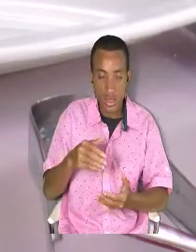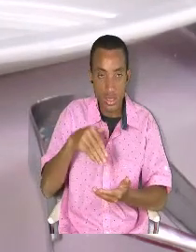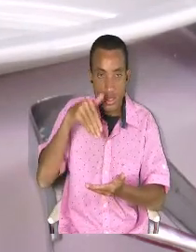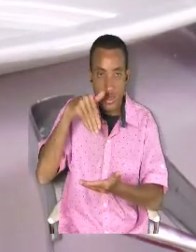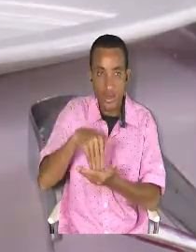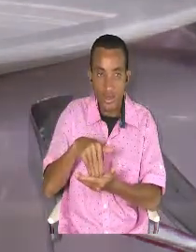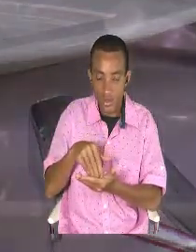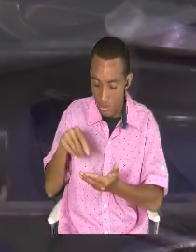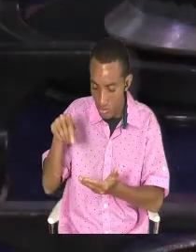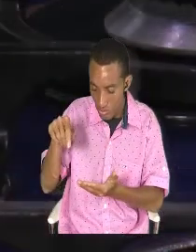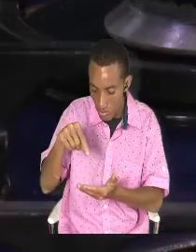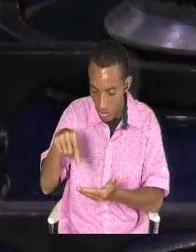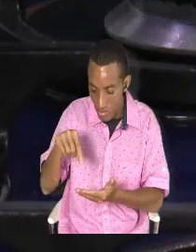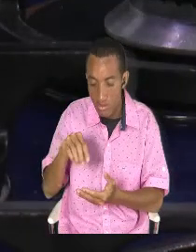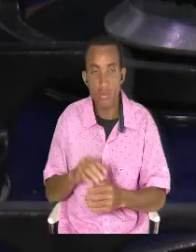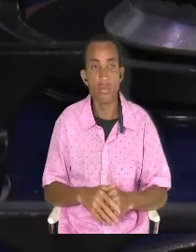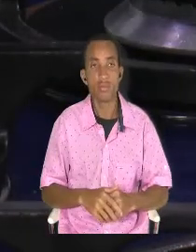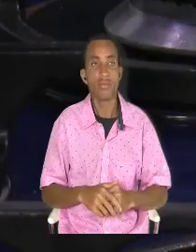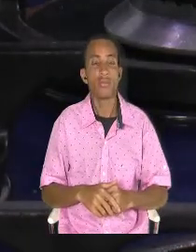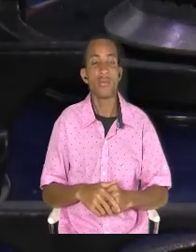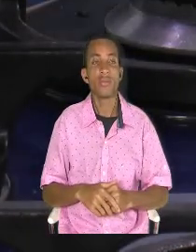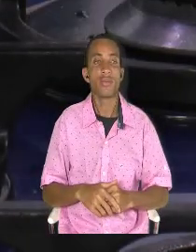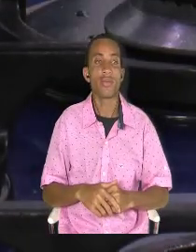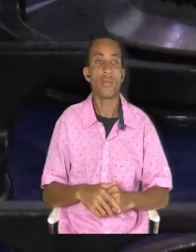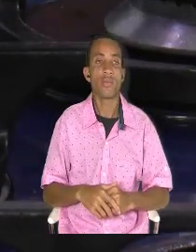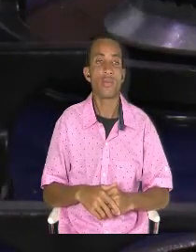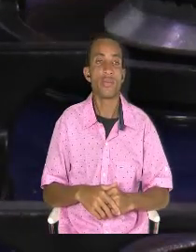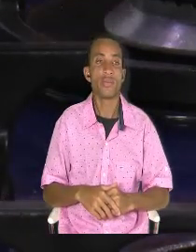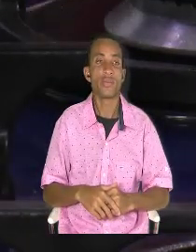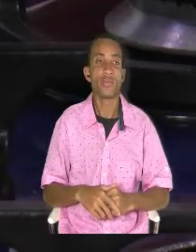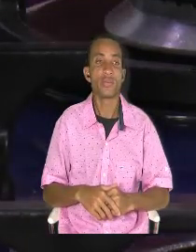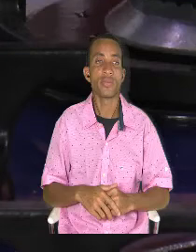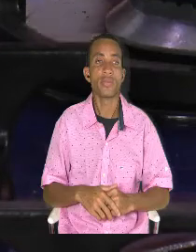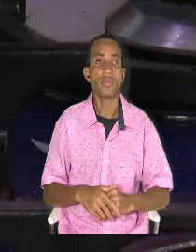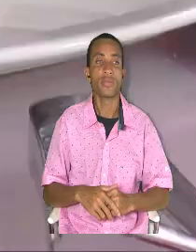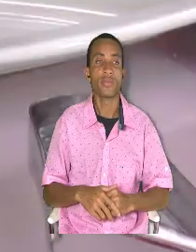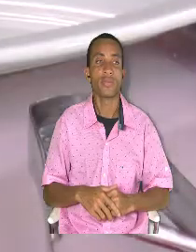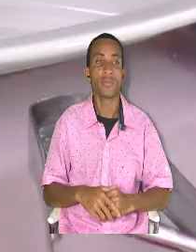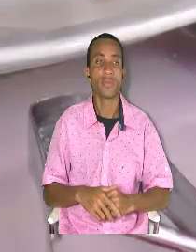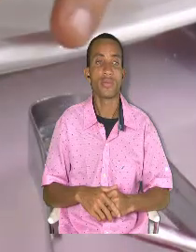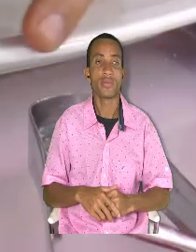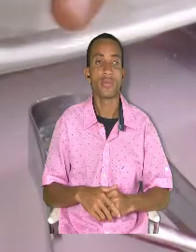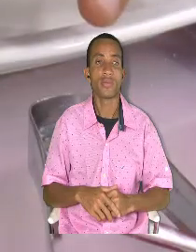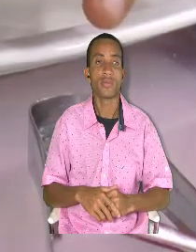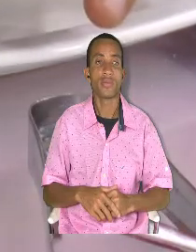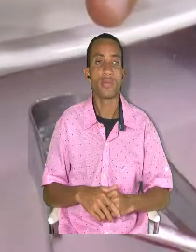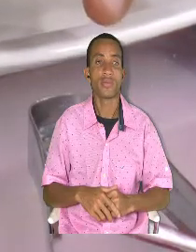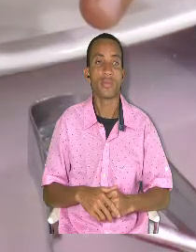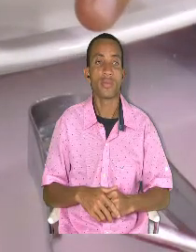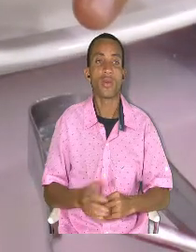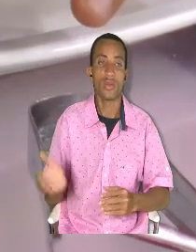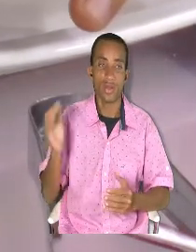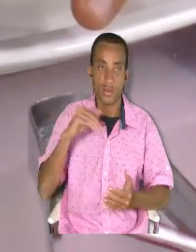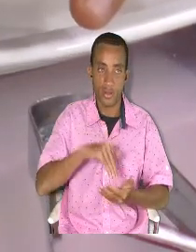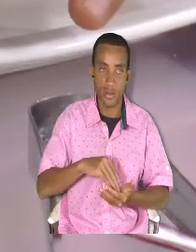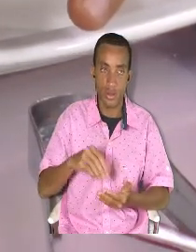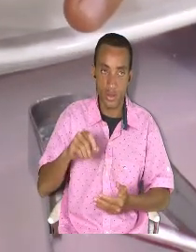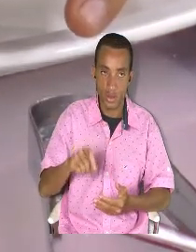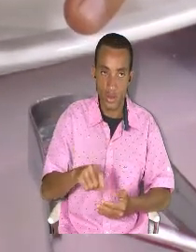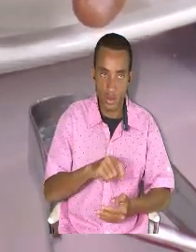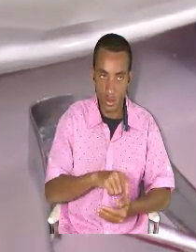Eso, excelente, excelente. Bueno, don Miguel, aquí cuál es el proceso a seguir. Nuevamente vamos a utilizar,